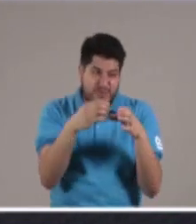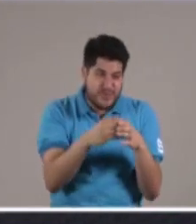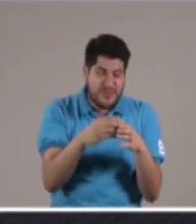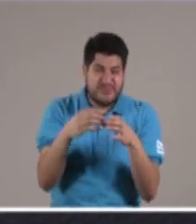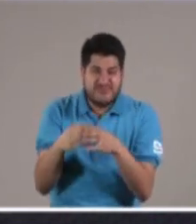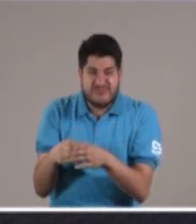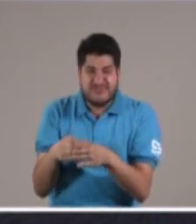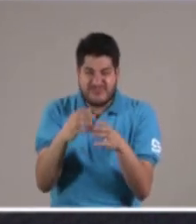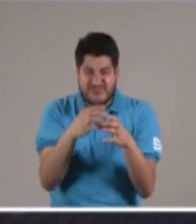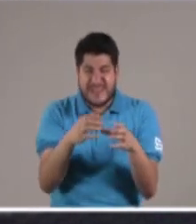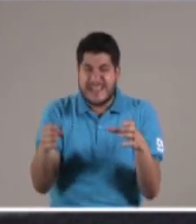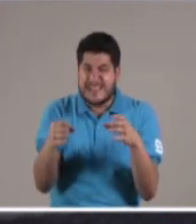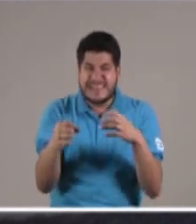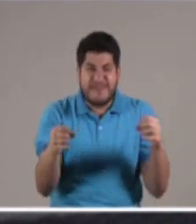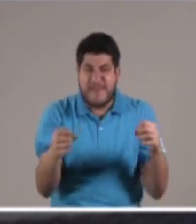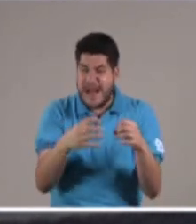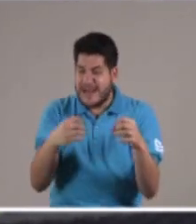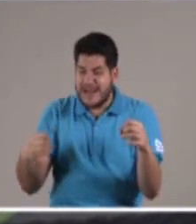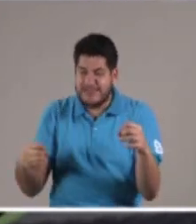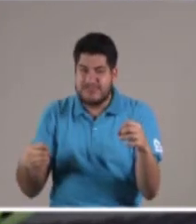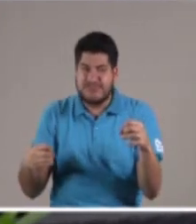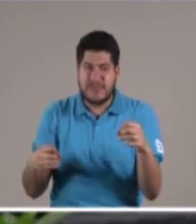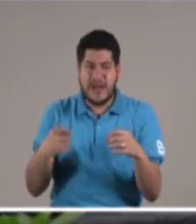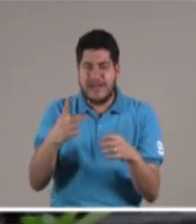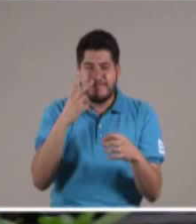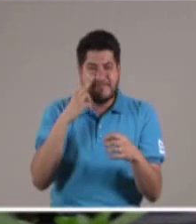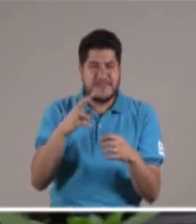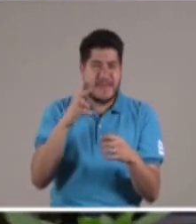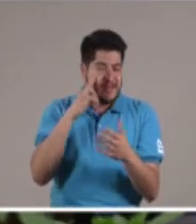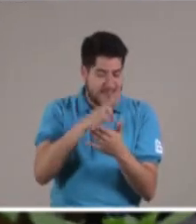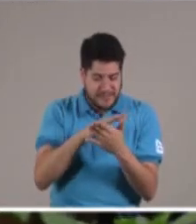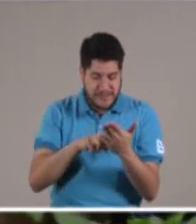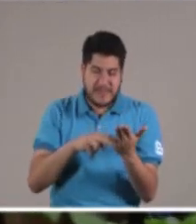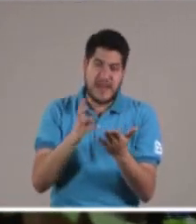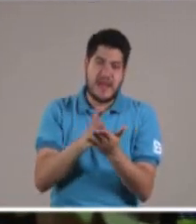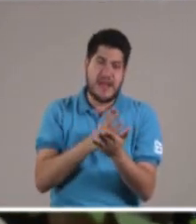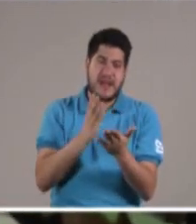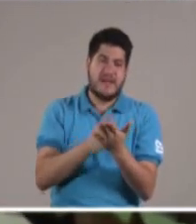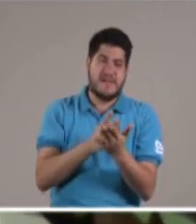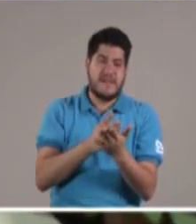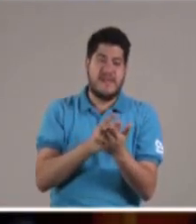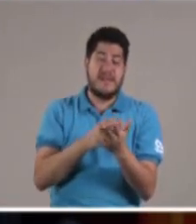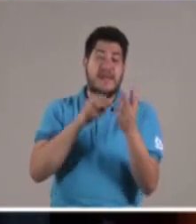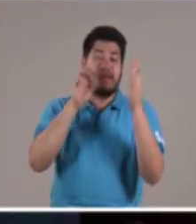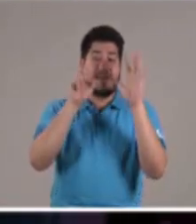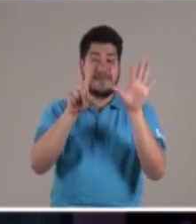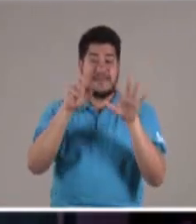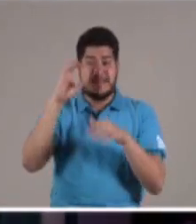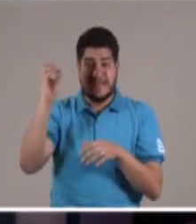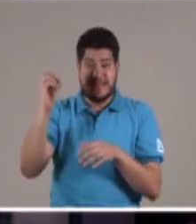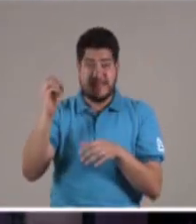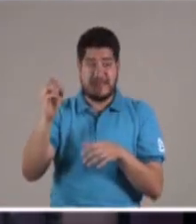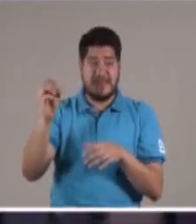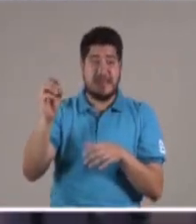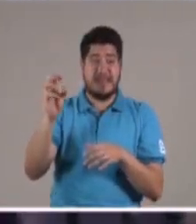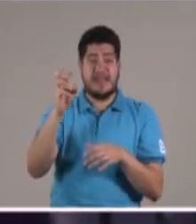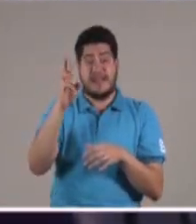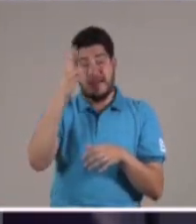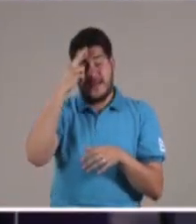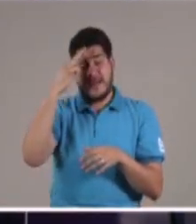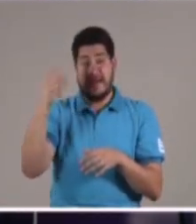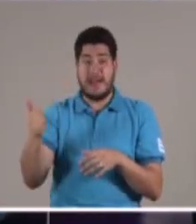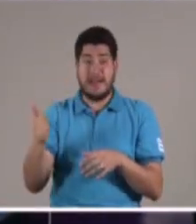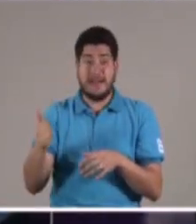allá en en una sombra se mira en cantar a los cantares sesenta son las reinas ochenta las concubinas